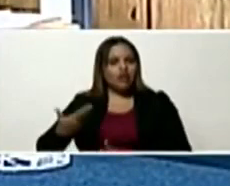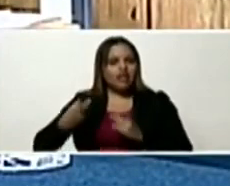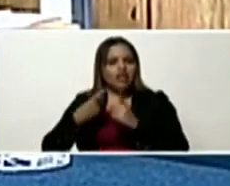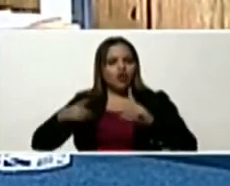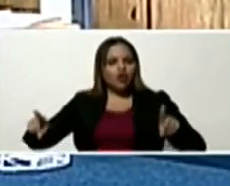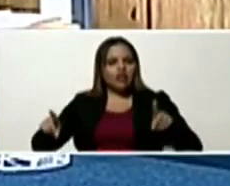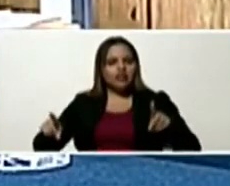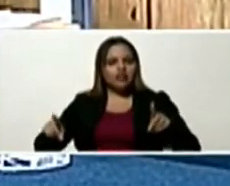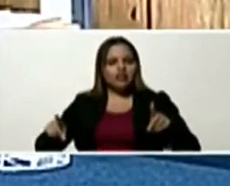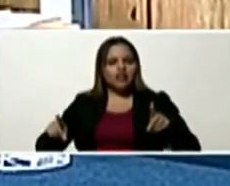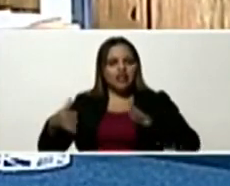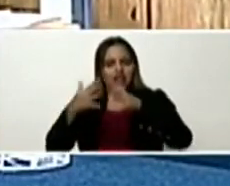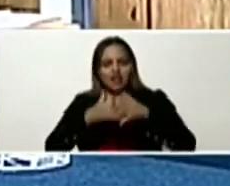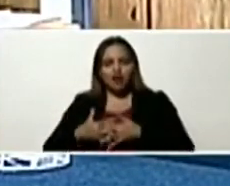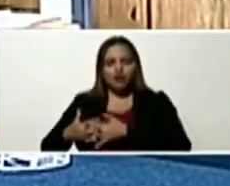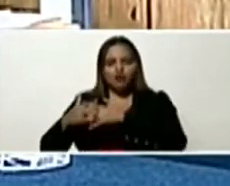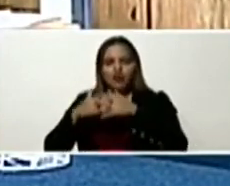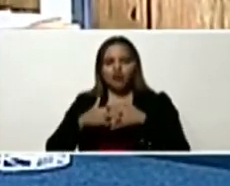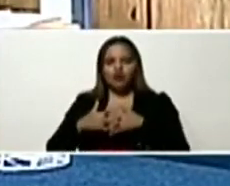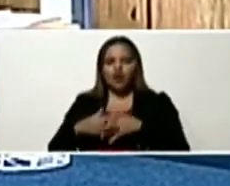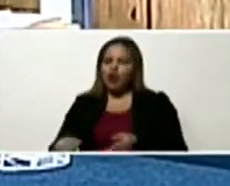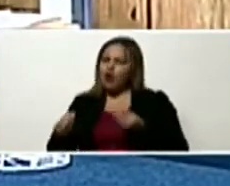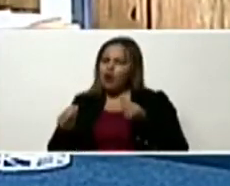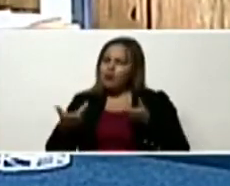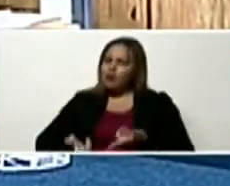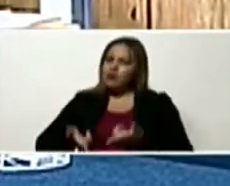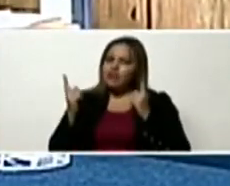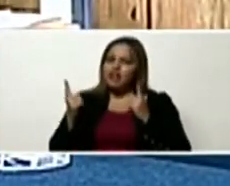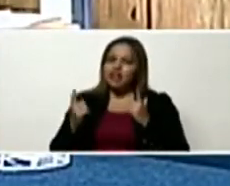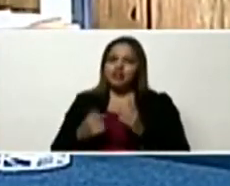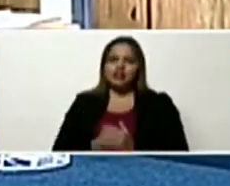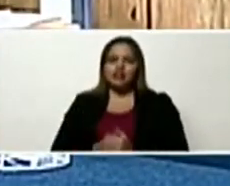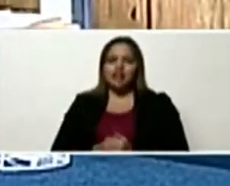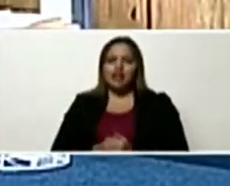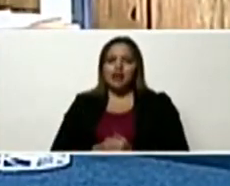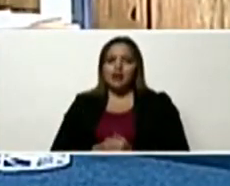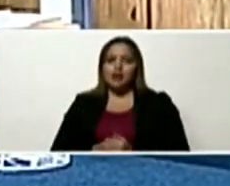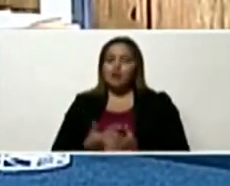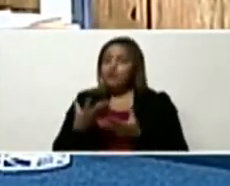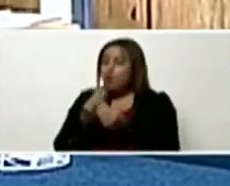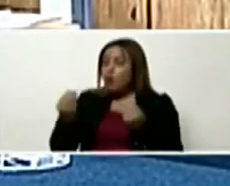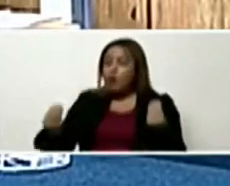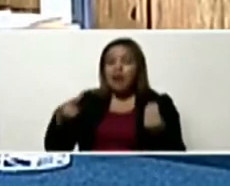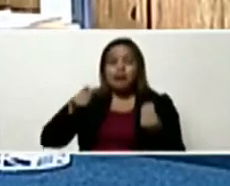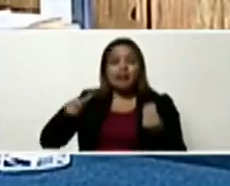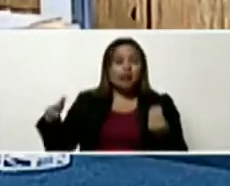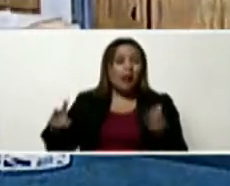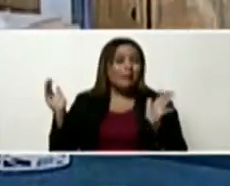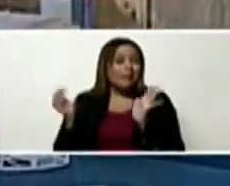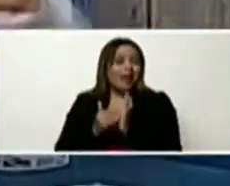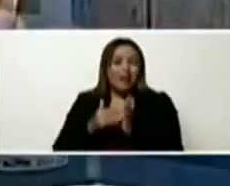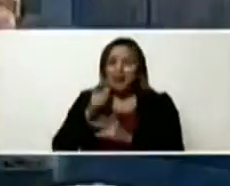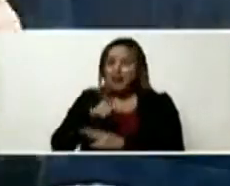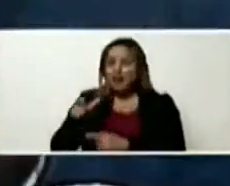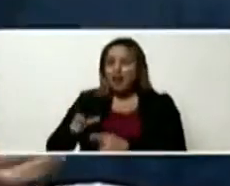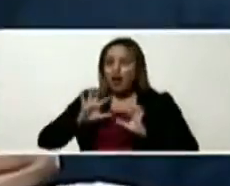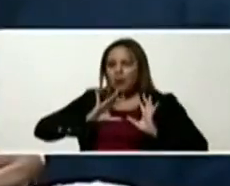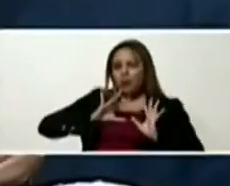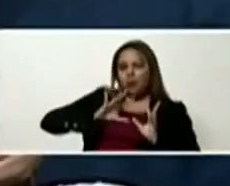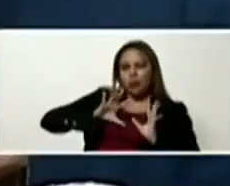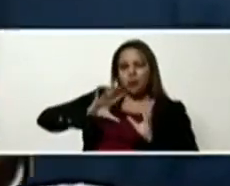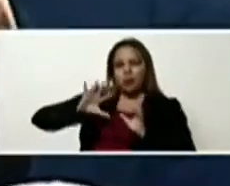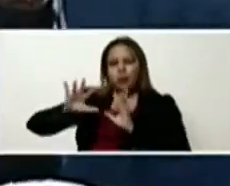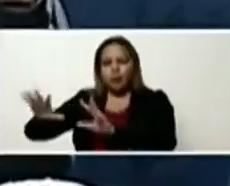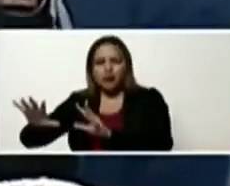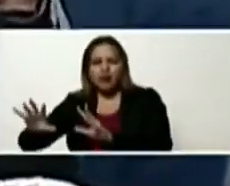democracia americana, cómo es posible que miles de ciudadanos se lanzaran al ataque